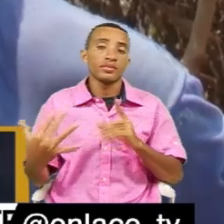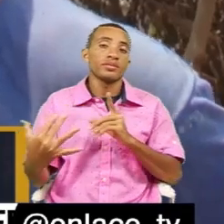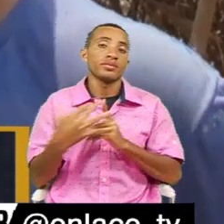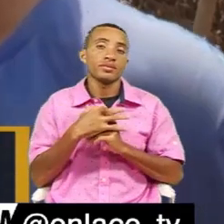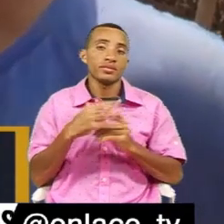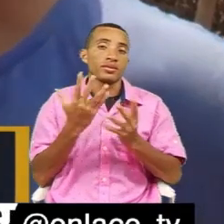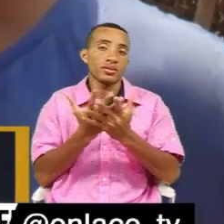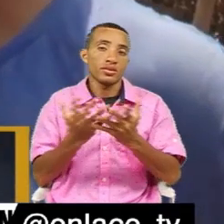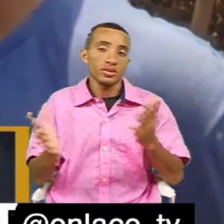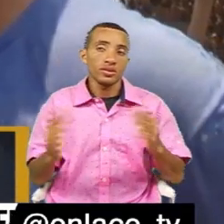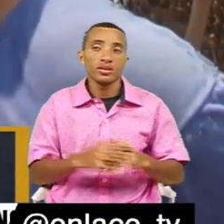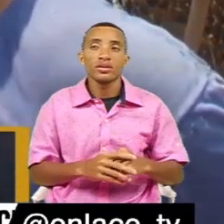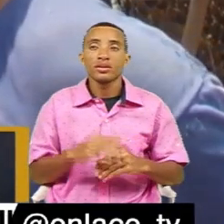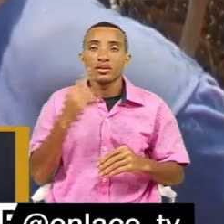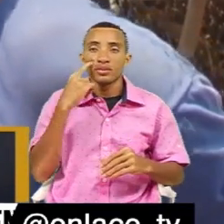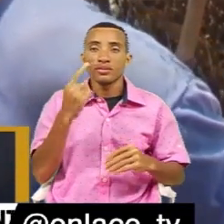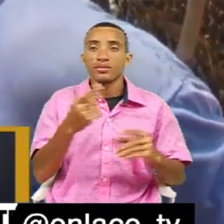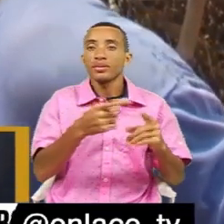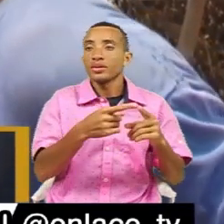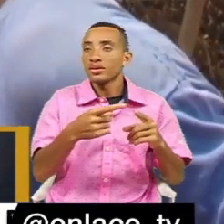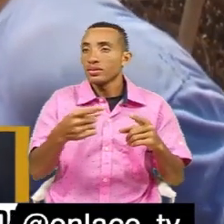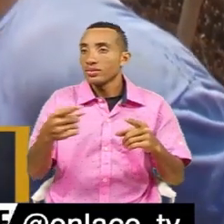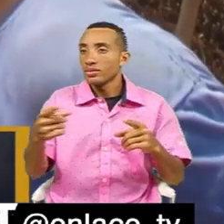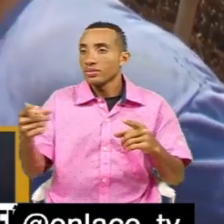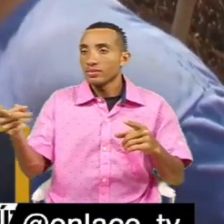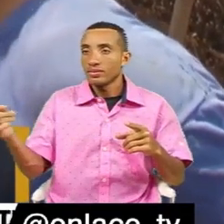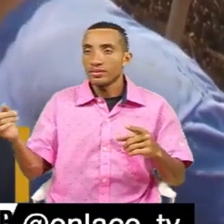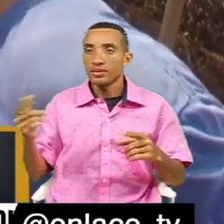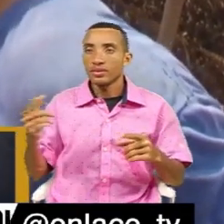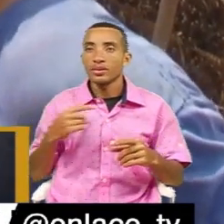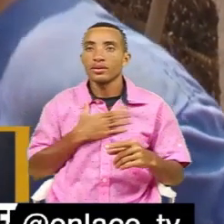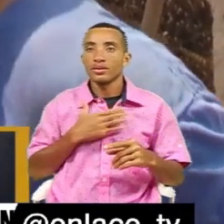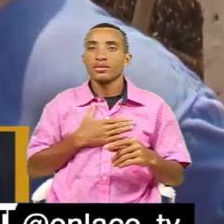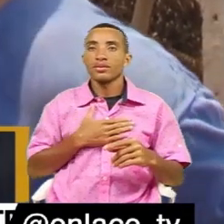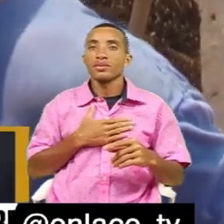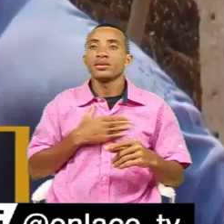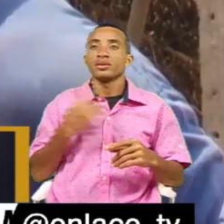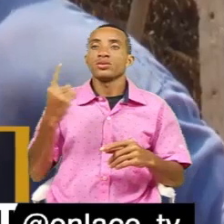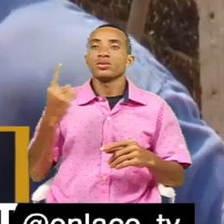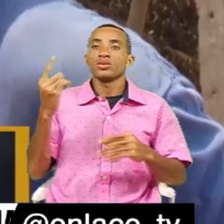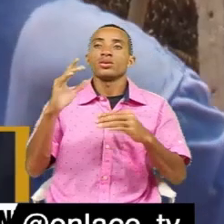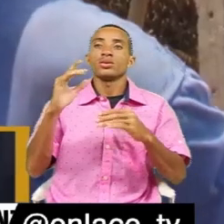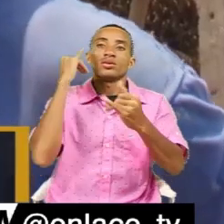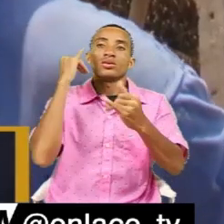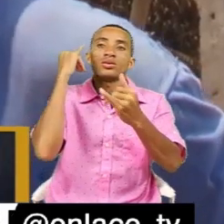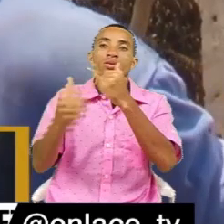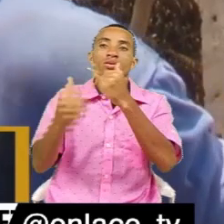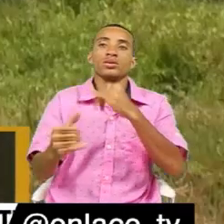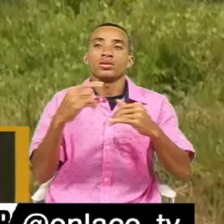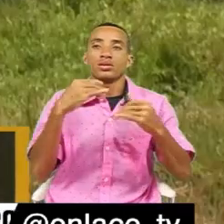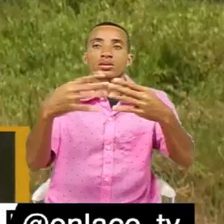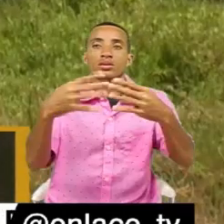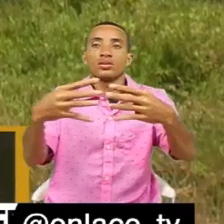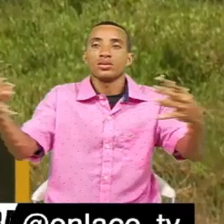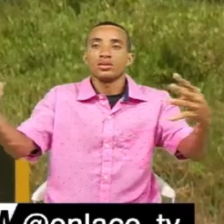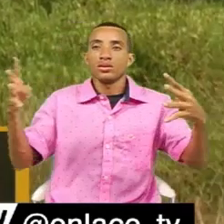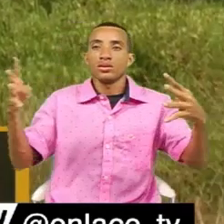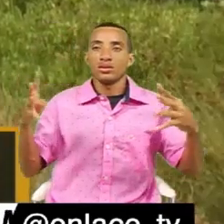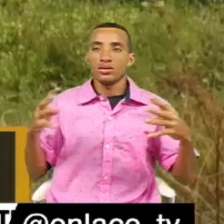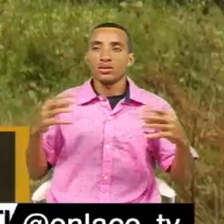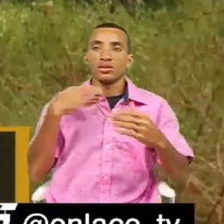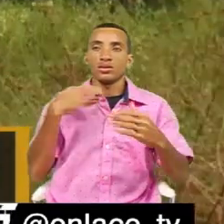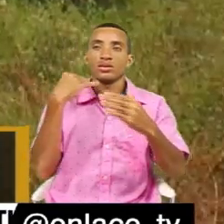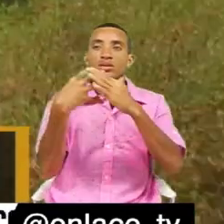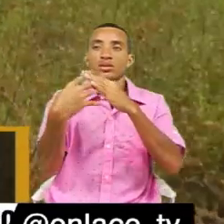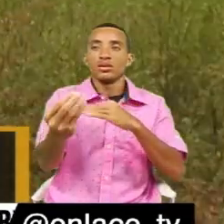aquí, nos la quieren pasar ahí derecho y me quieren dejar a mí aislado allá, o sea, me quieren encerrar con la cerca, dejarme afuera del